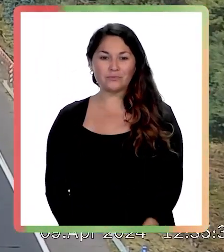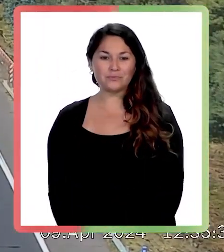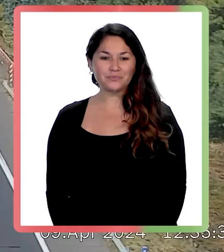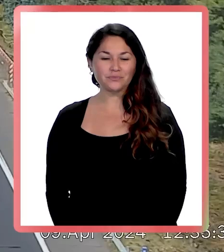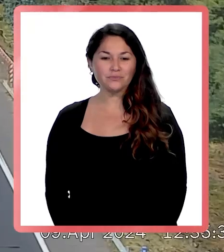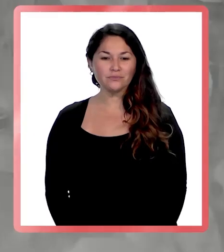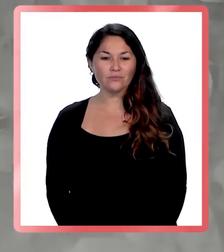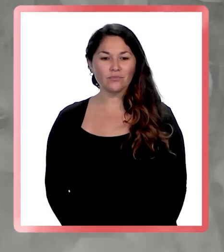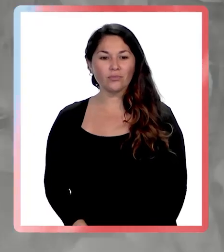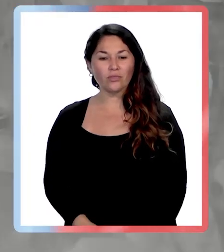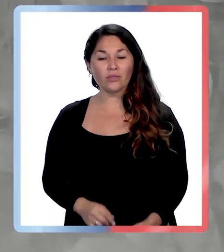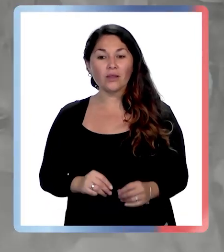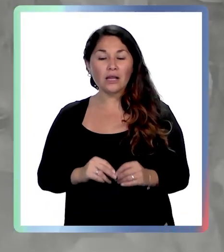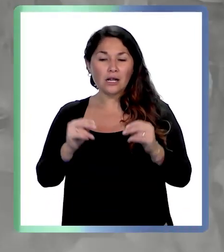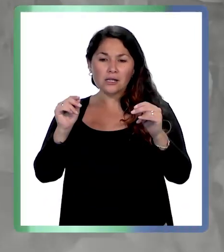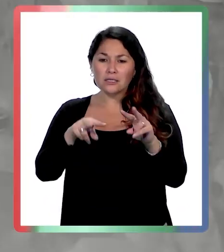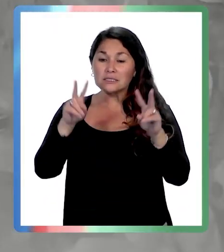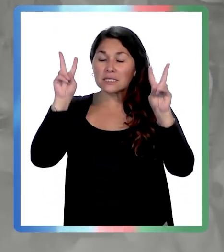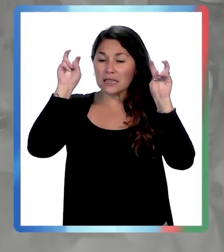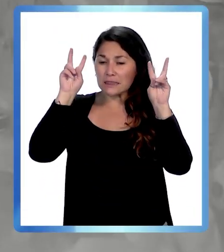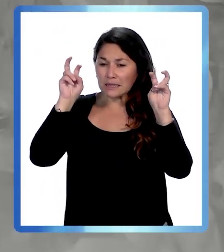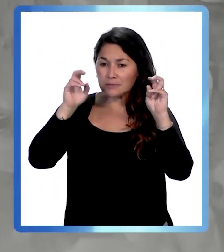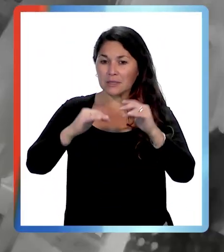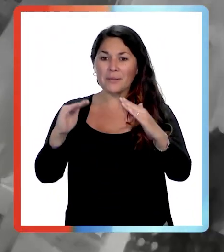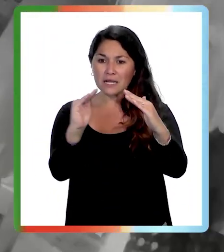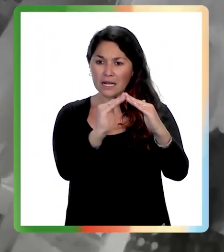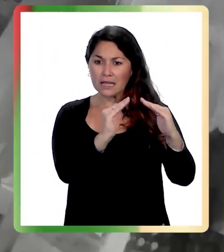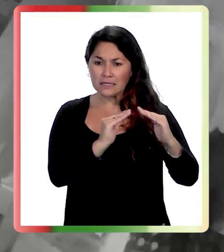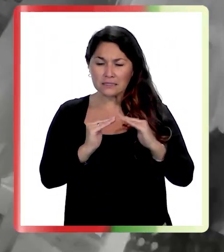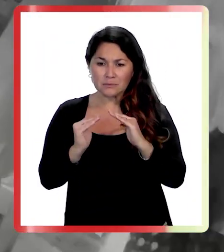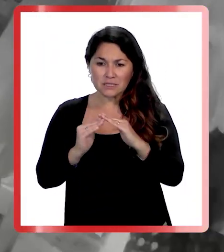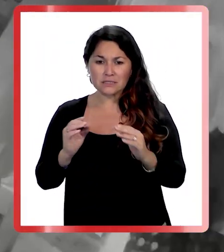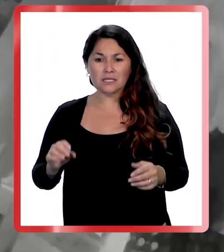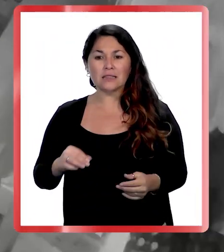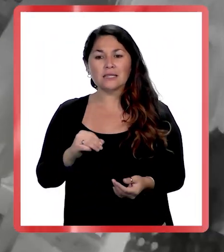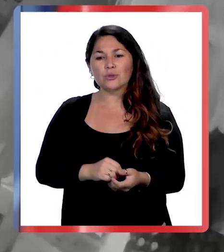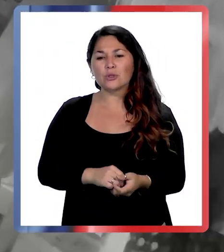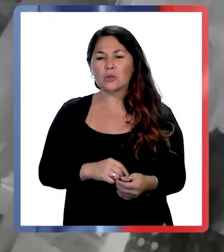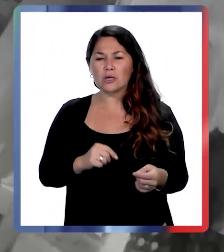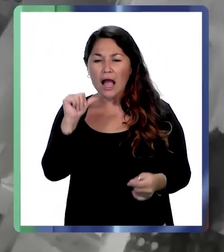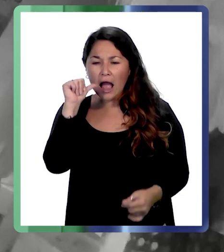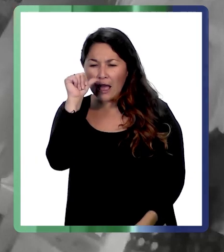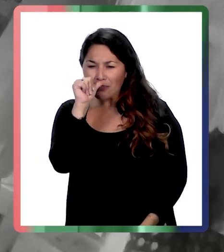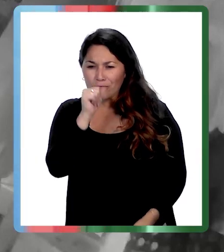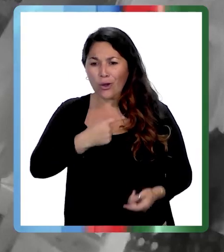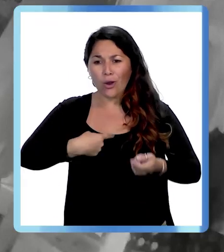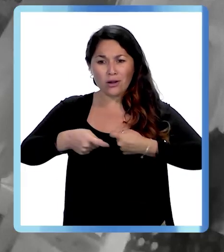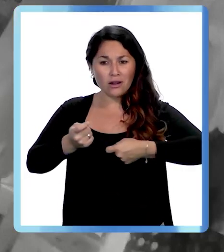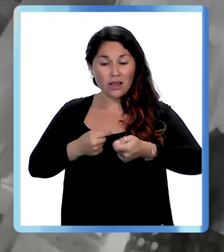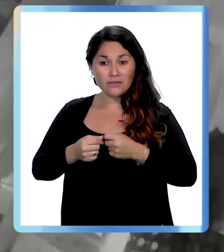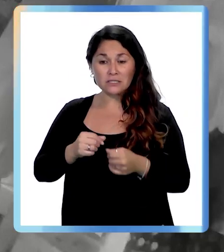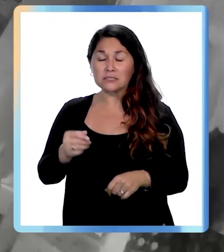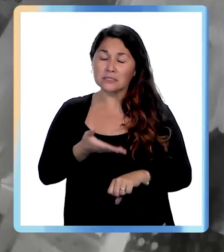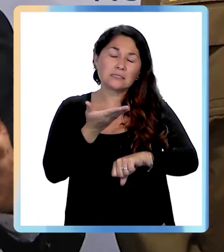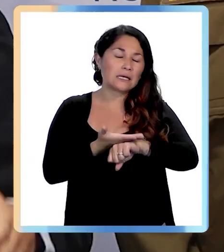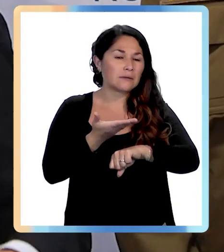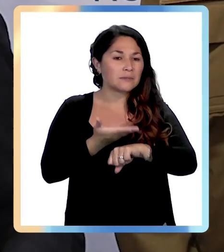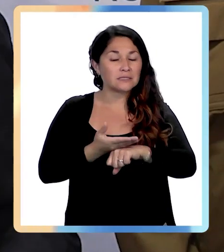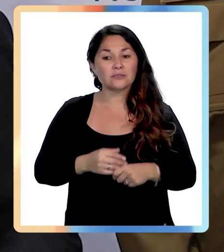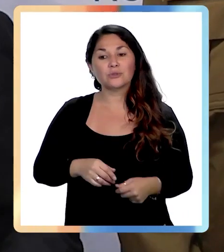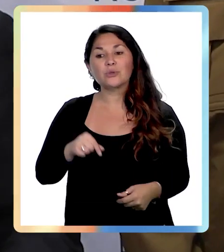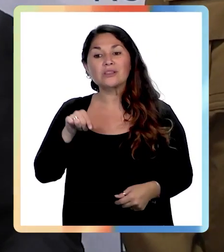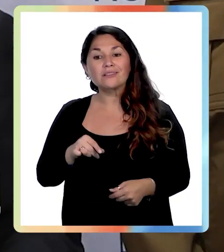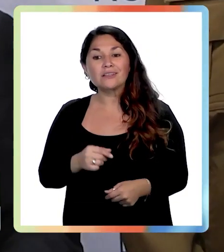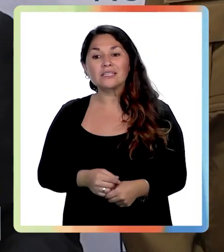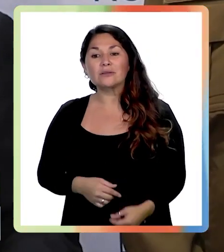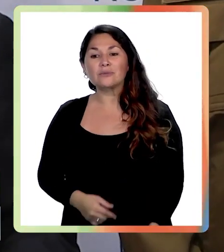ruta. En materia delictual en sectores residenciales y tráfico de drogas, se hace un llamado. El llamado, porque también muchas veces